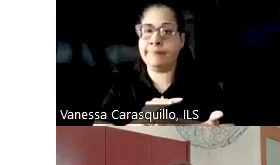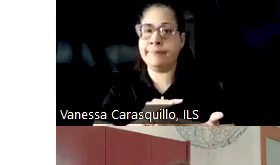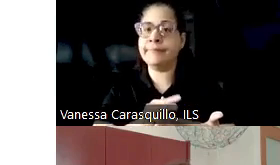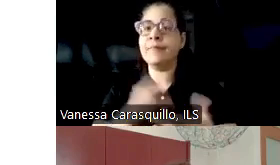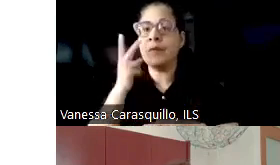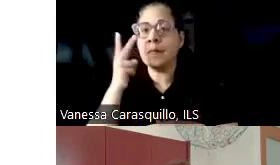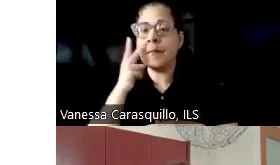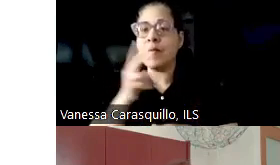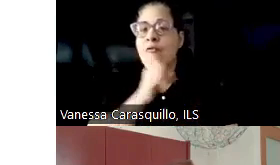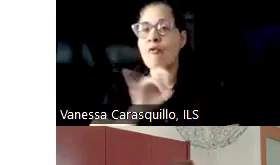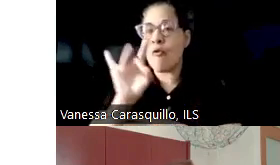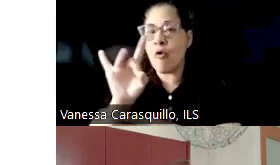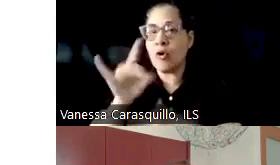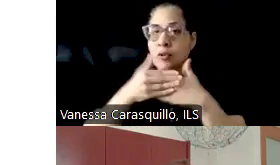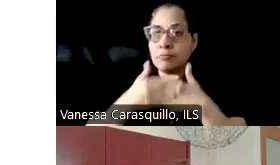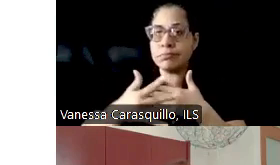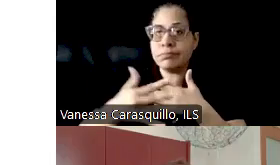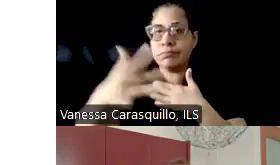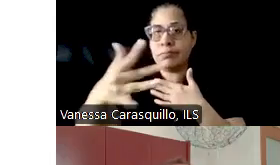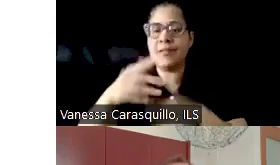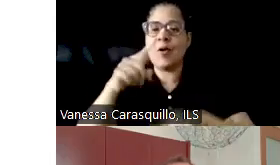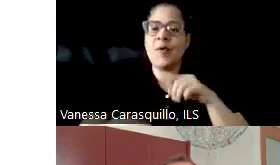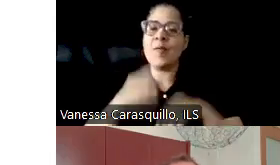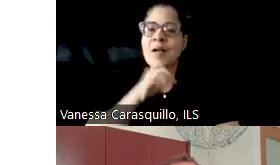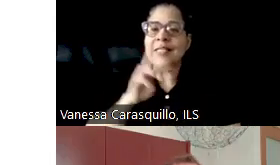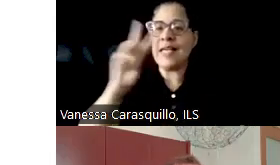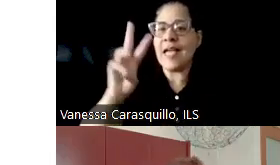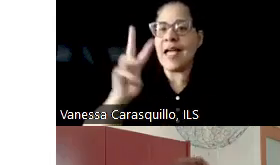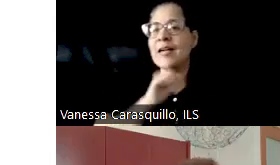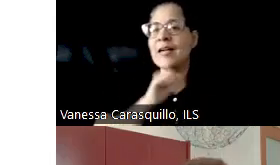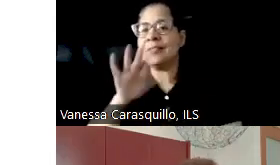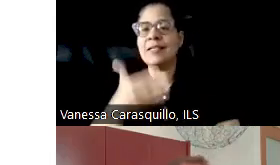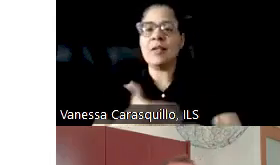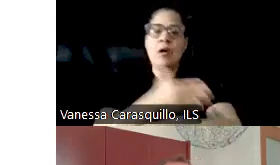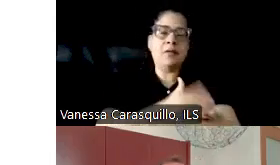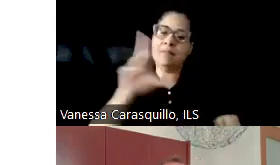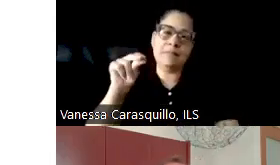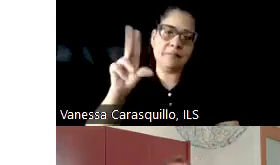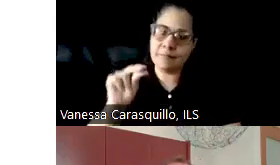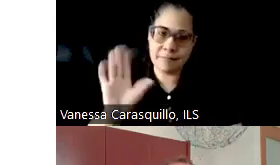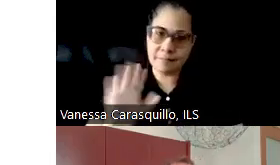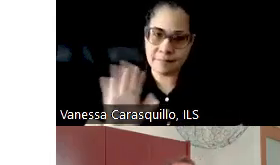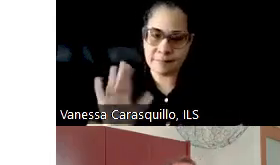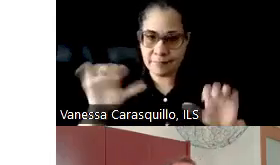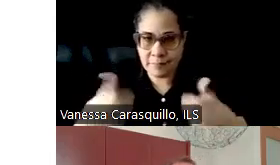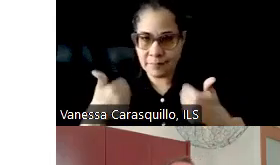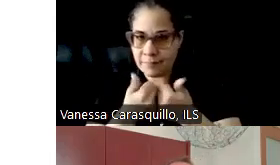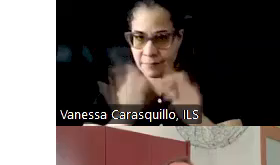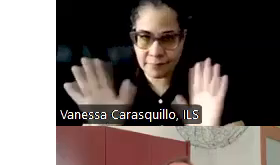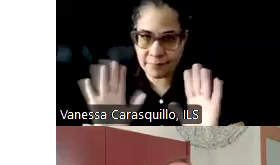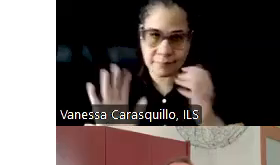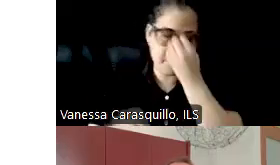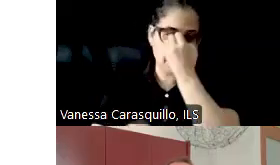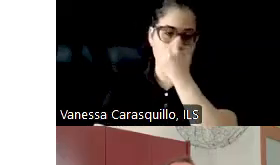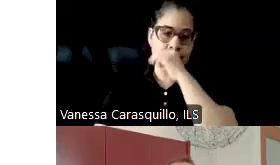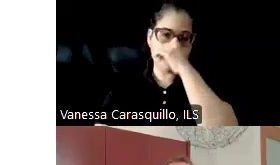de los 8 años. No podemos hablar de un nene de 6 años o 5 años que es oposicional. Eso no está dentro de... Podemos decir que pues,